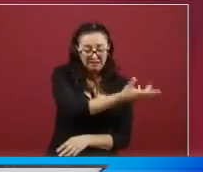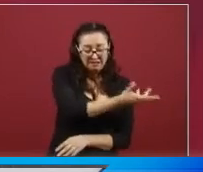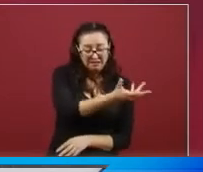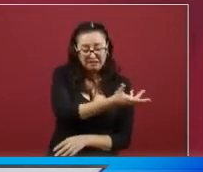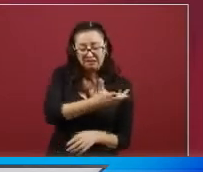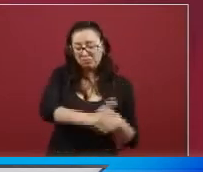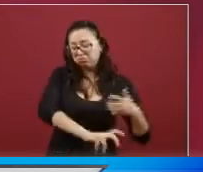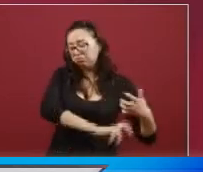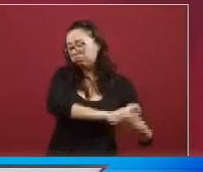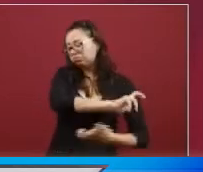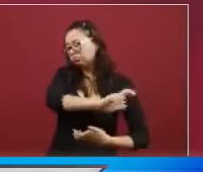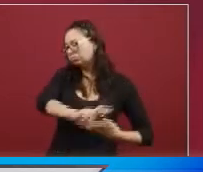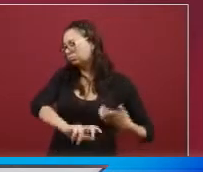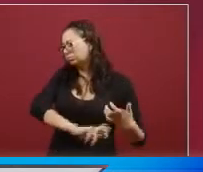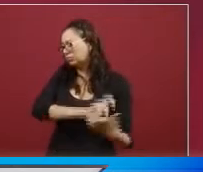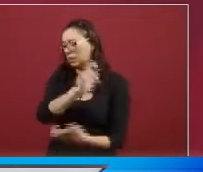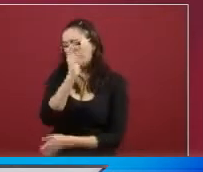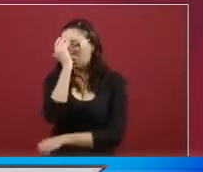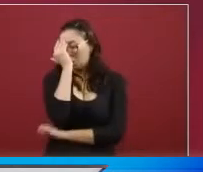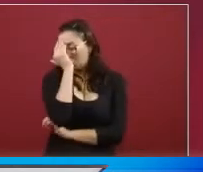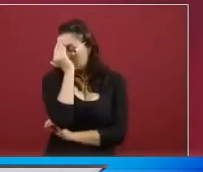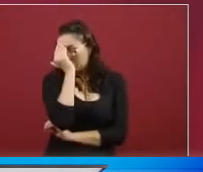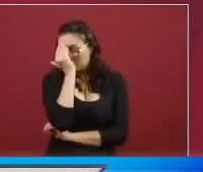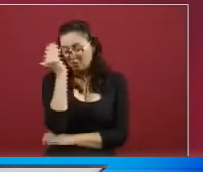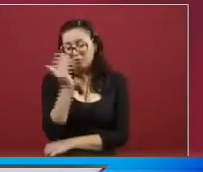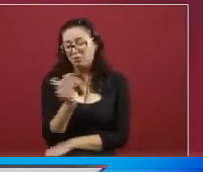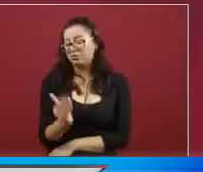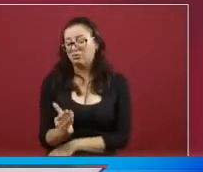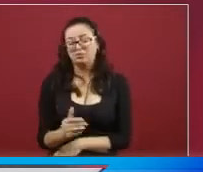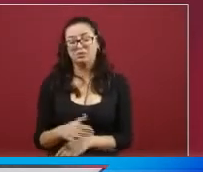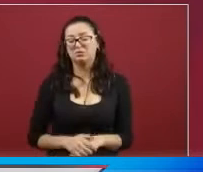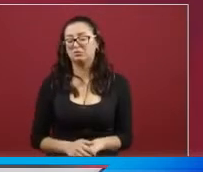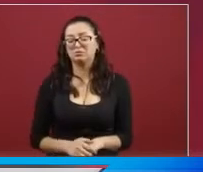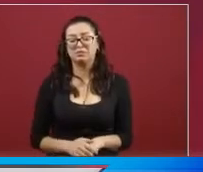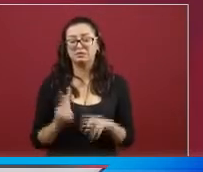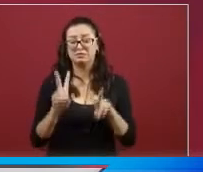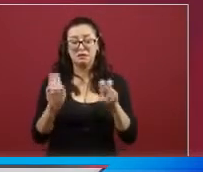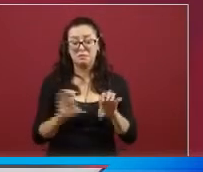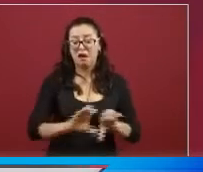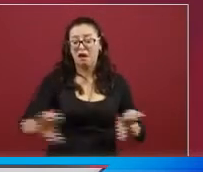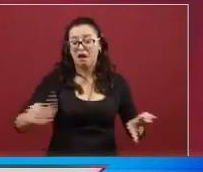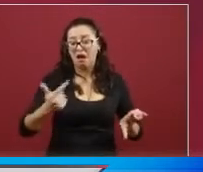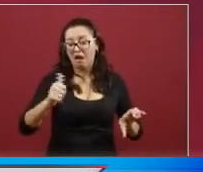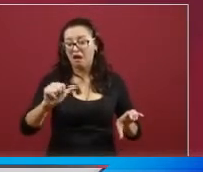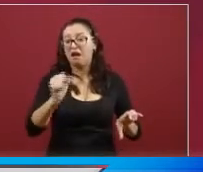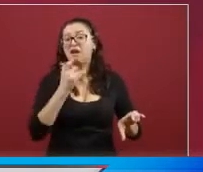en los contratos para la construcción de los gasoductos.